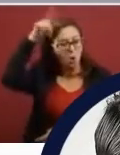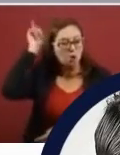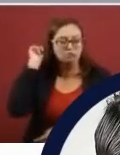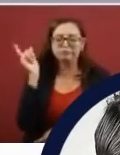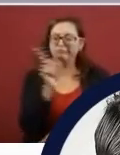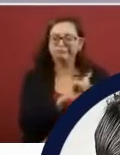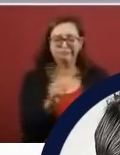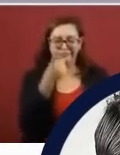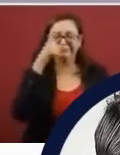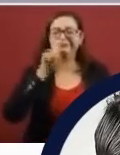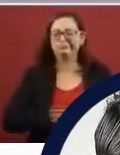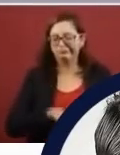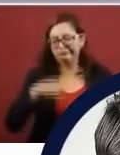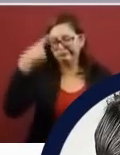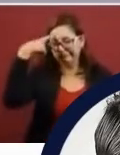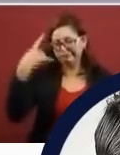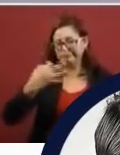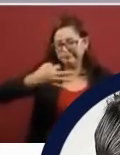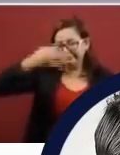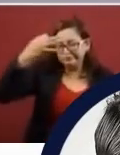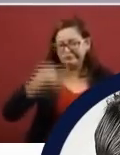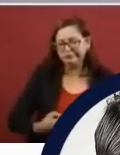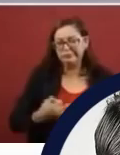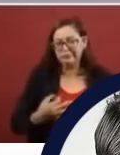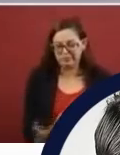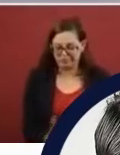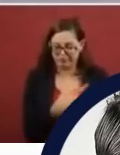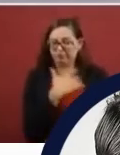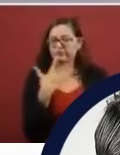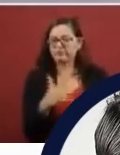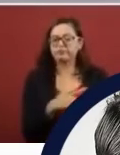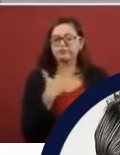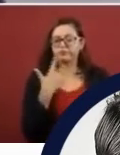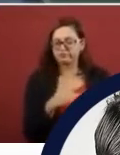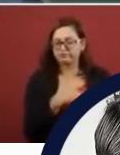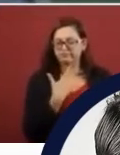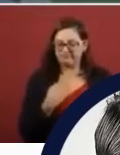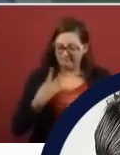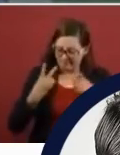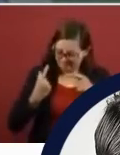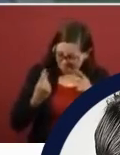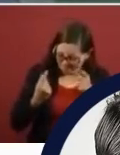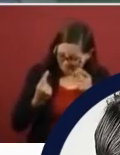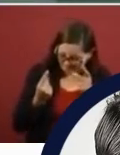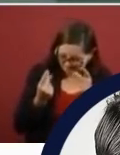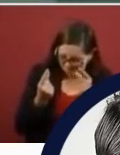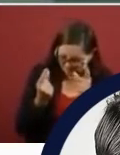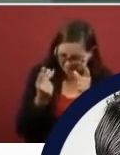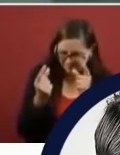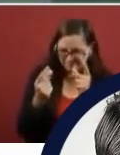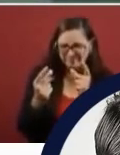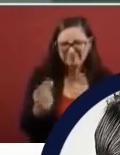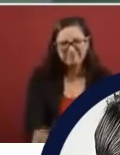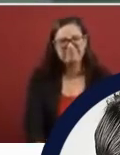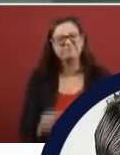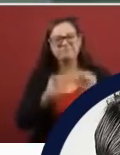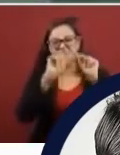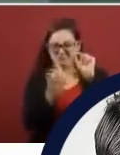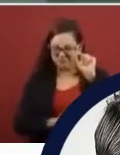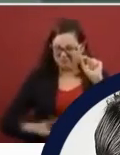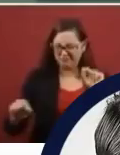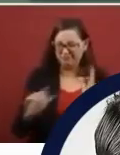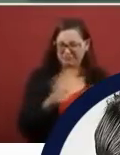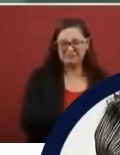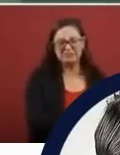una suma y resta, y el resultado que dé, entonces, eso es lo que hay que hacer. Después de 30 años de ese consenso matemático, frío, racional